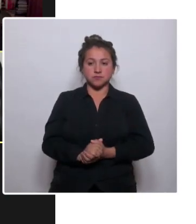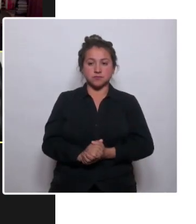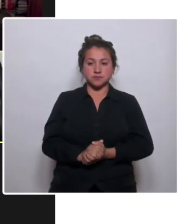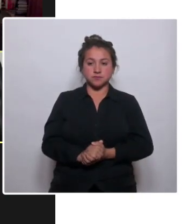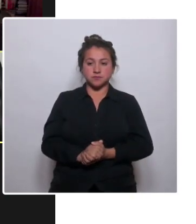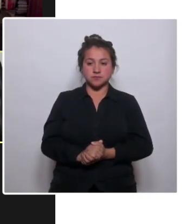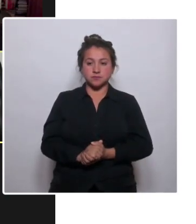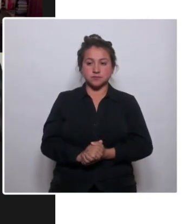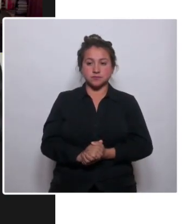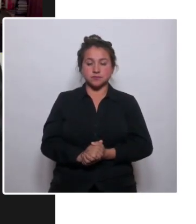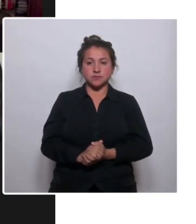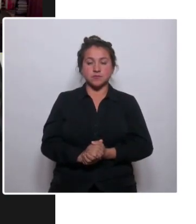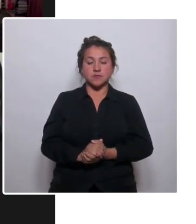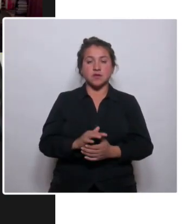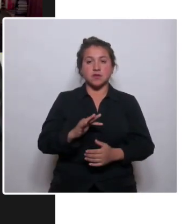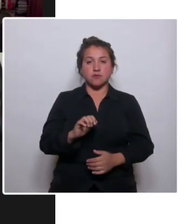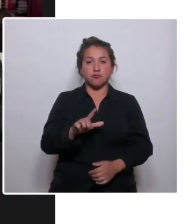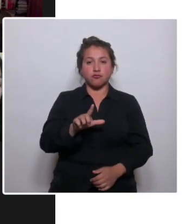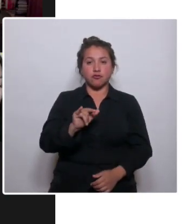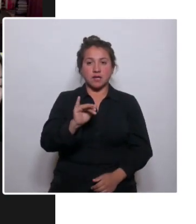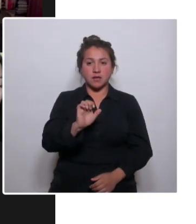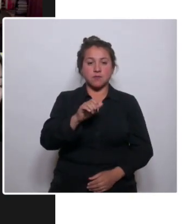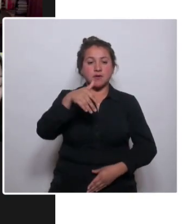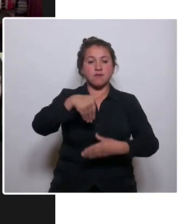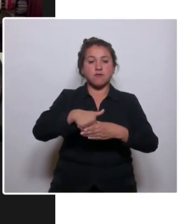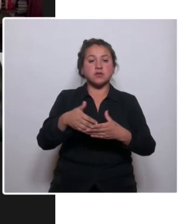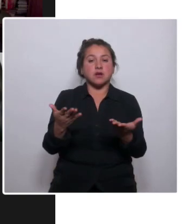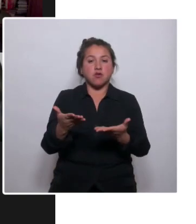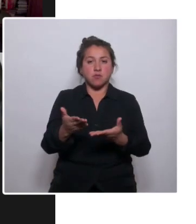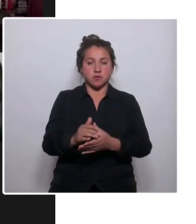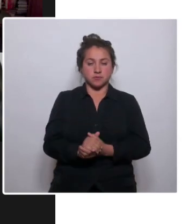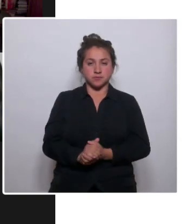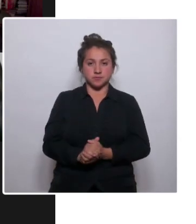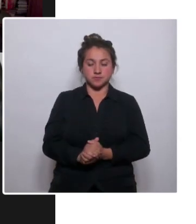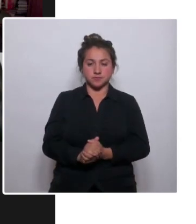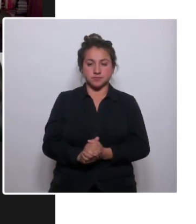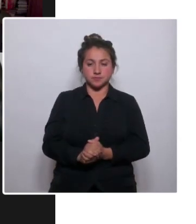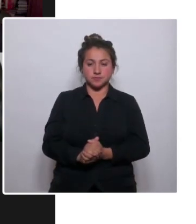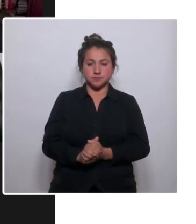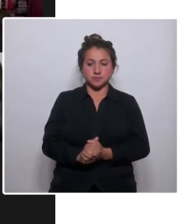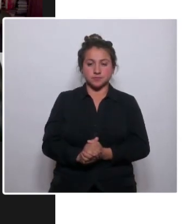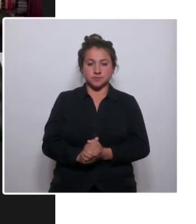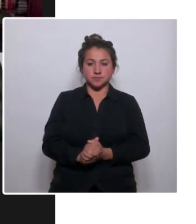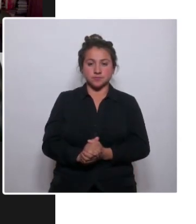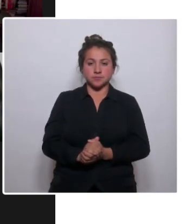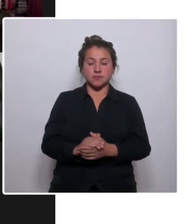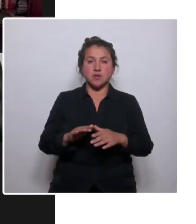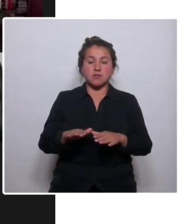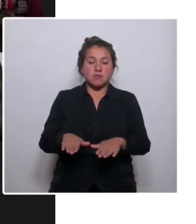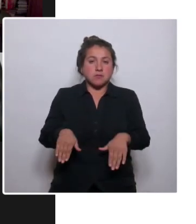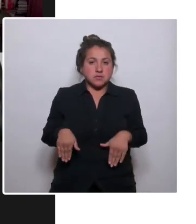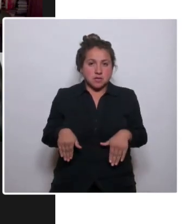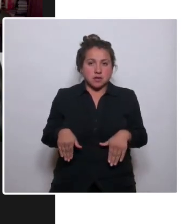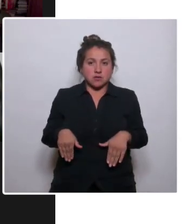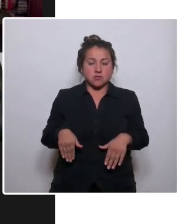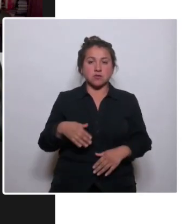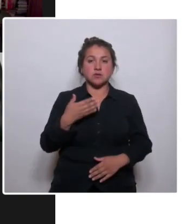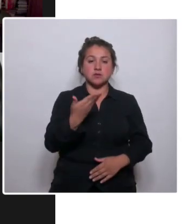Convencional Felipe Mena, ¿cómo vota? Me abstengo, señor